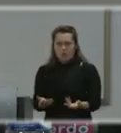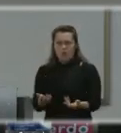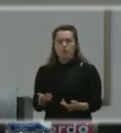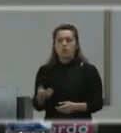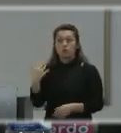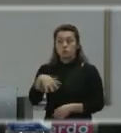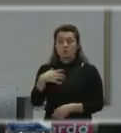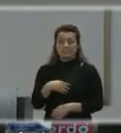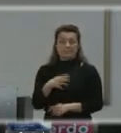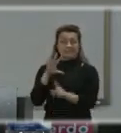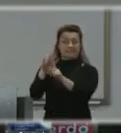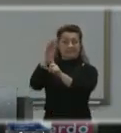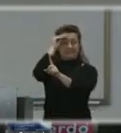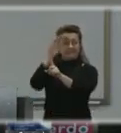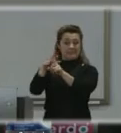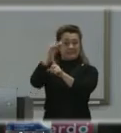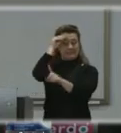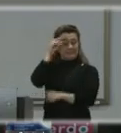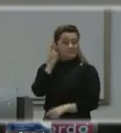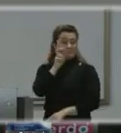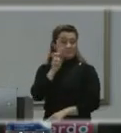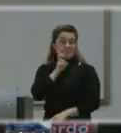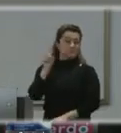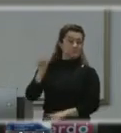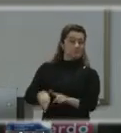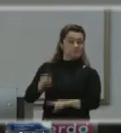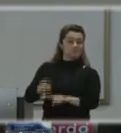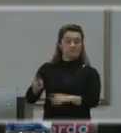los estereotipos sobre el ejercicio de la sexualidad